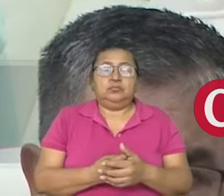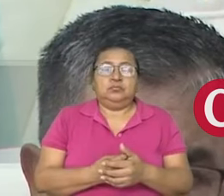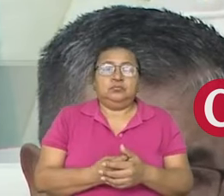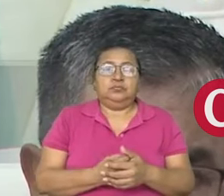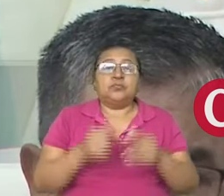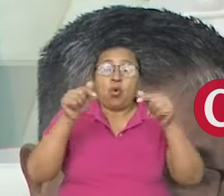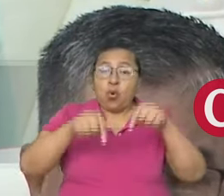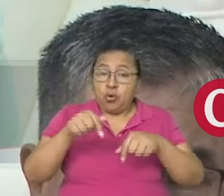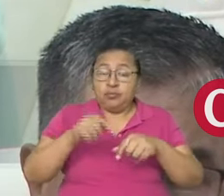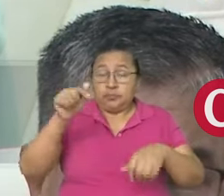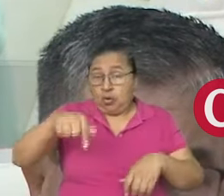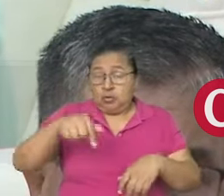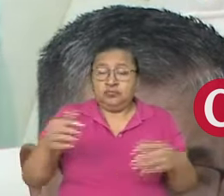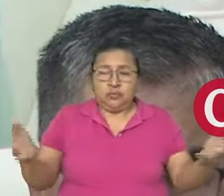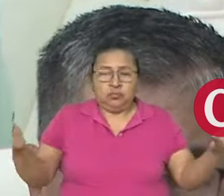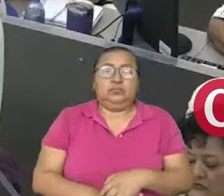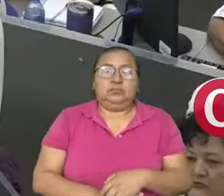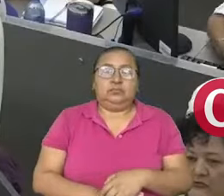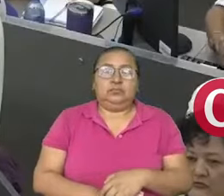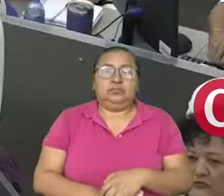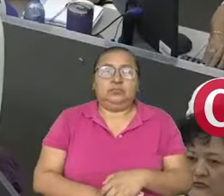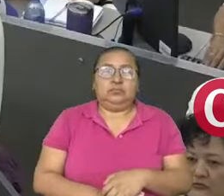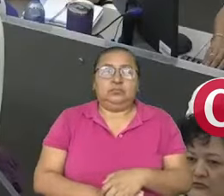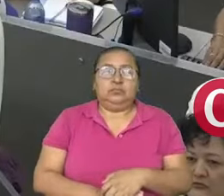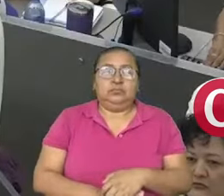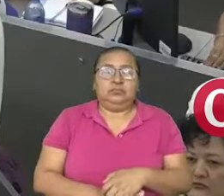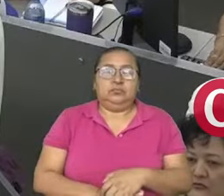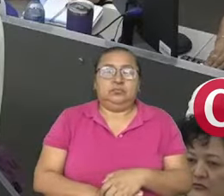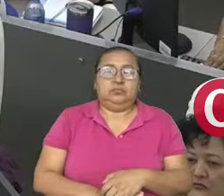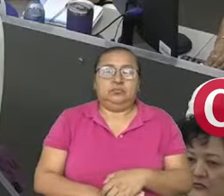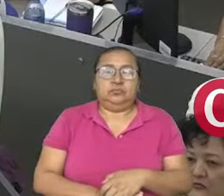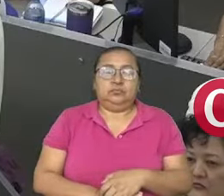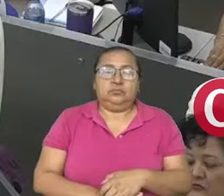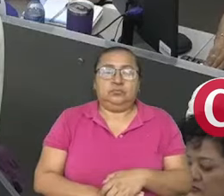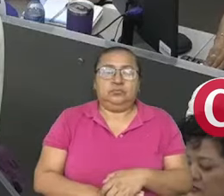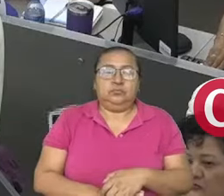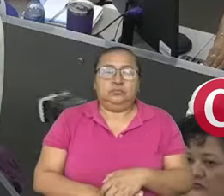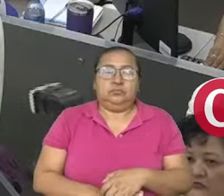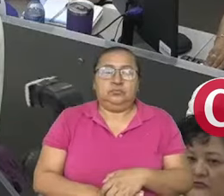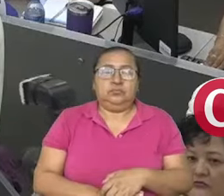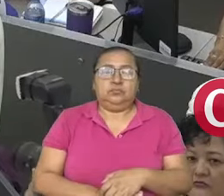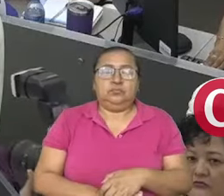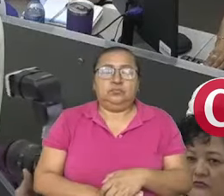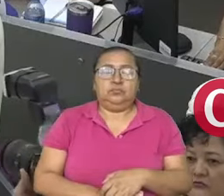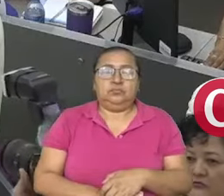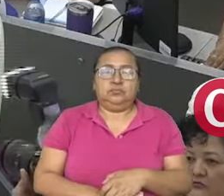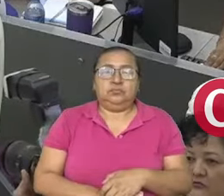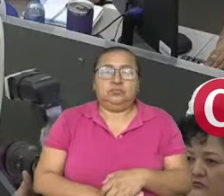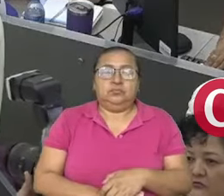controlar los recursos de la cooperación internacional analistas advierten que la instauración del nuevo modelo de operatividad para las